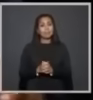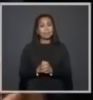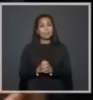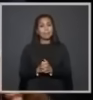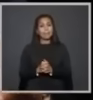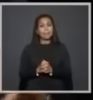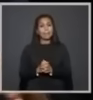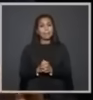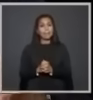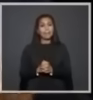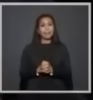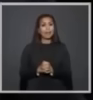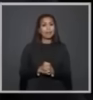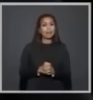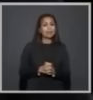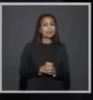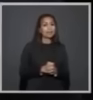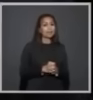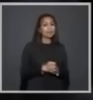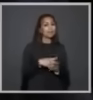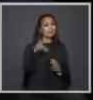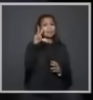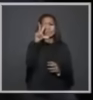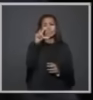sea un gobierno